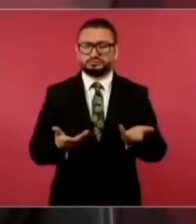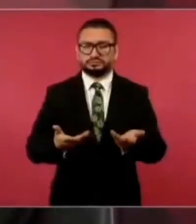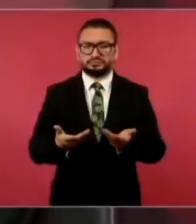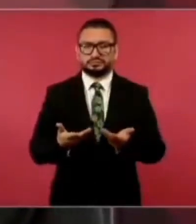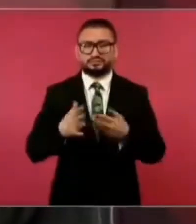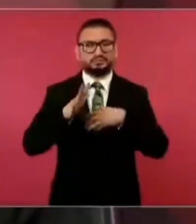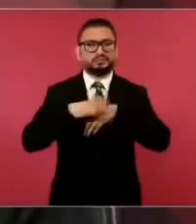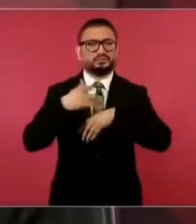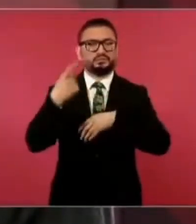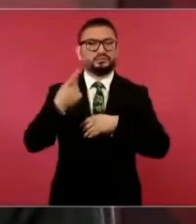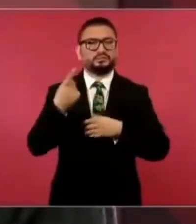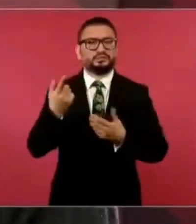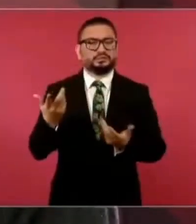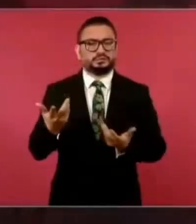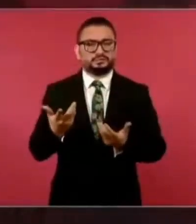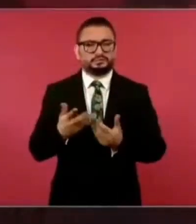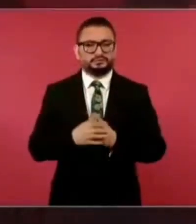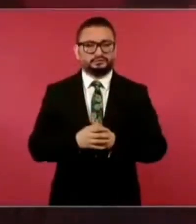porque